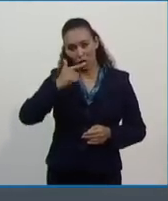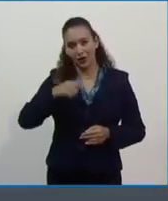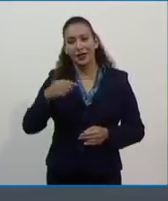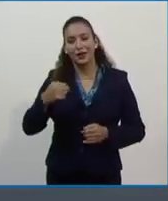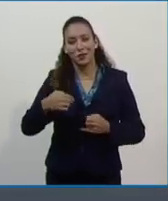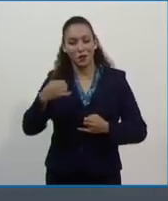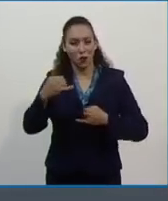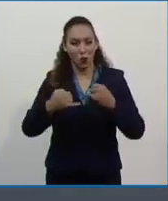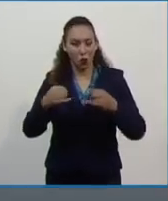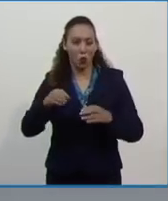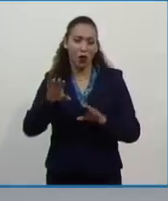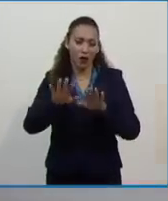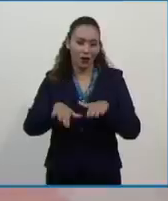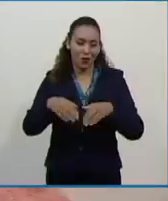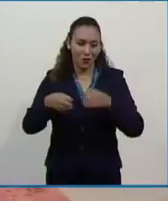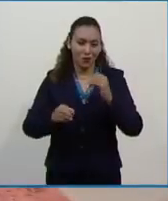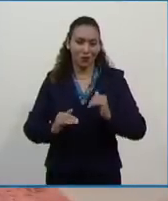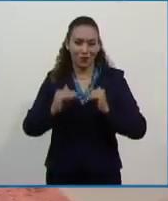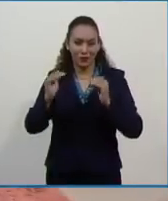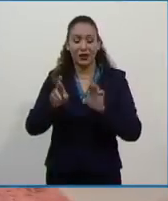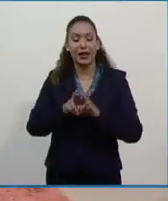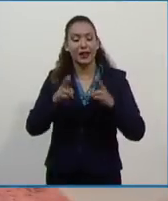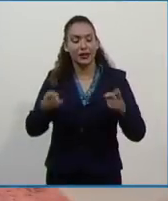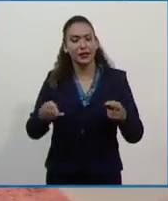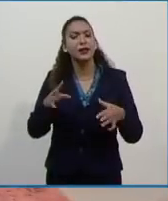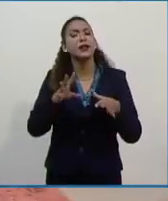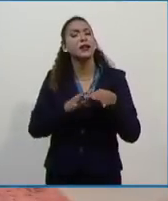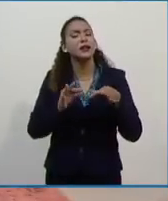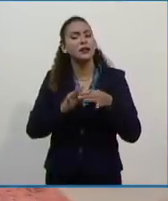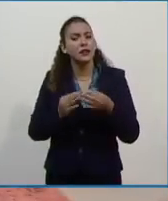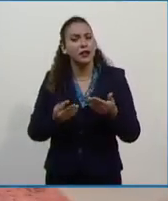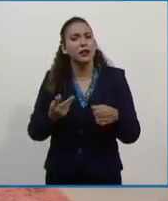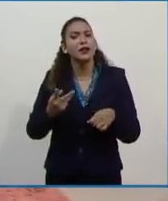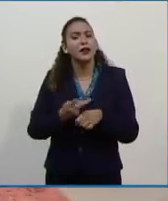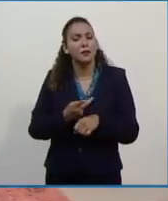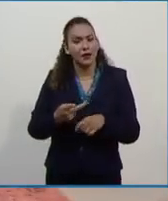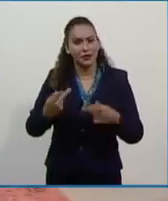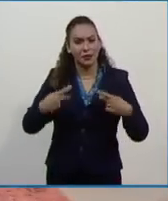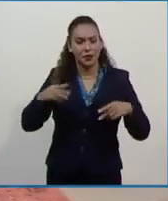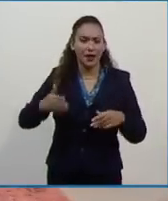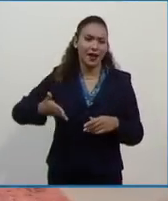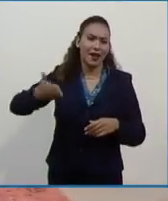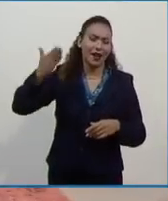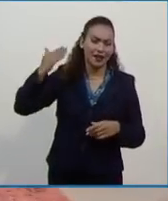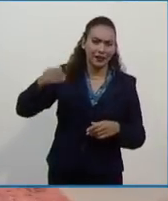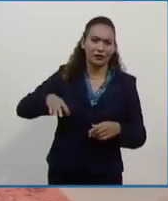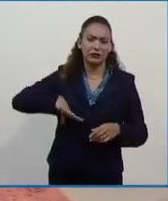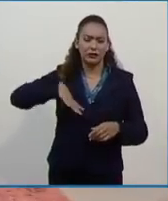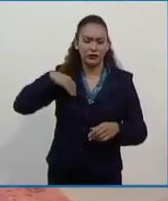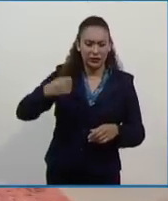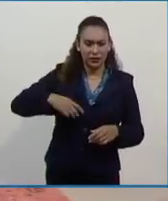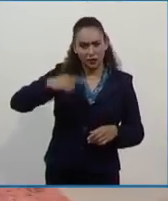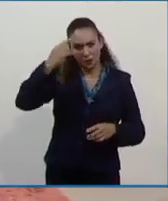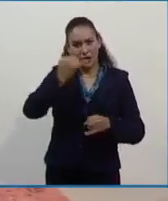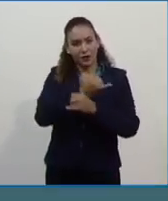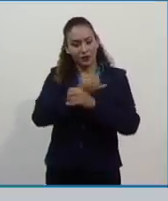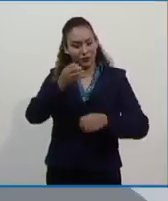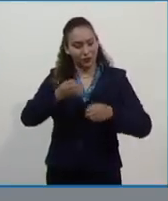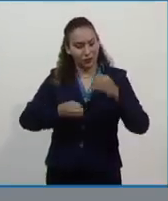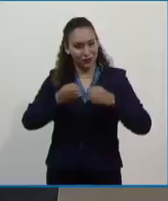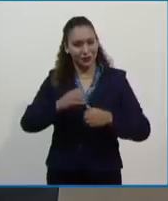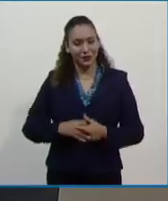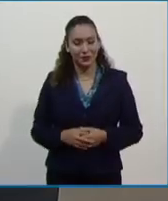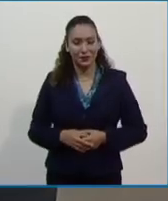la Corte con la revista Nexos se abordará el tema de la batalla por la independencia judicial, lecciones del sistema interamericano.